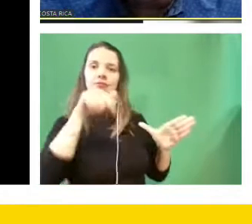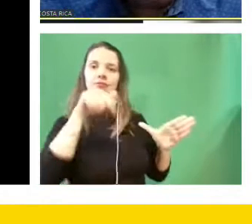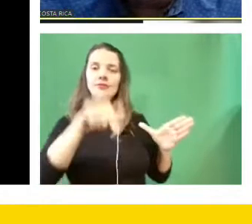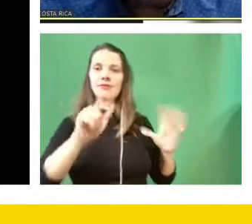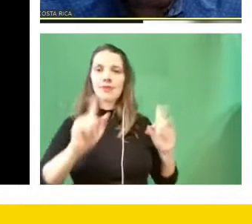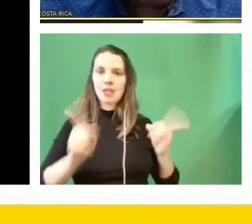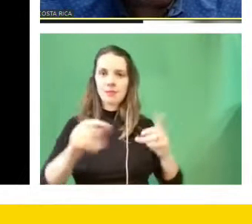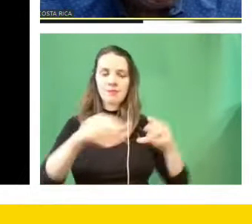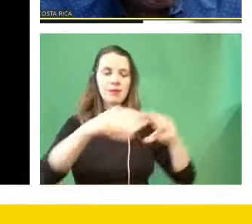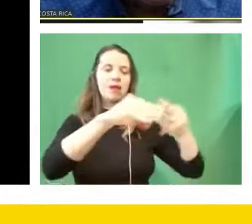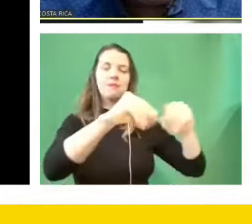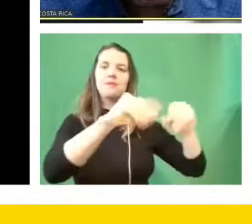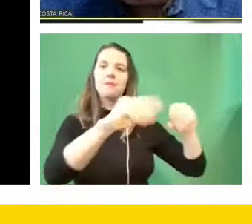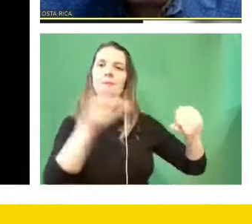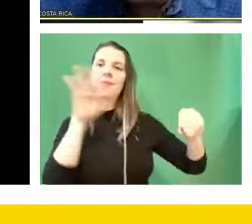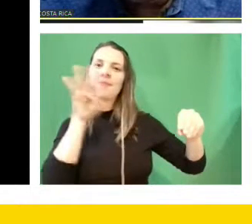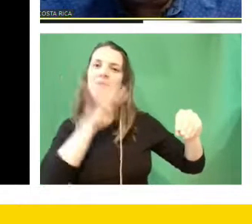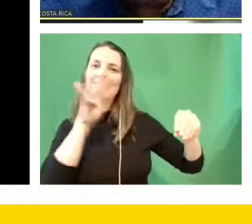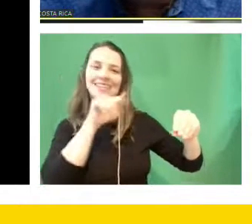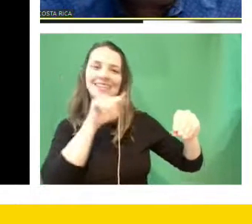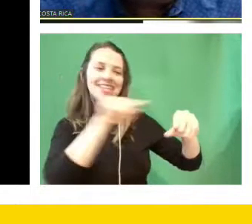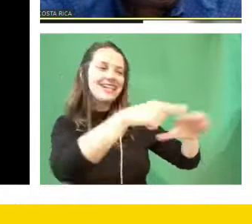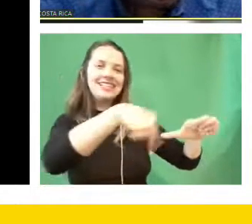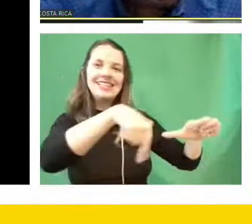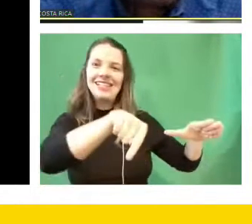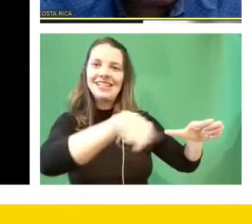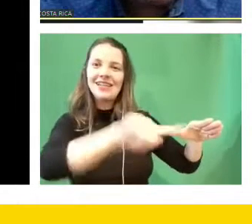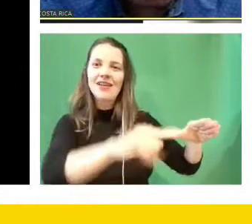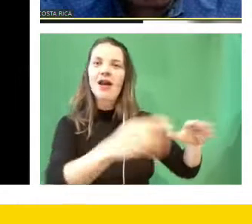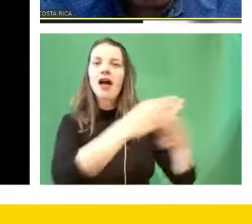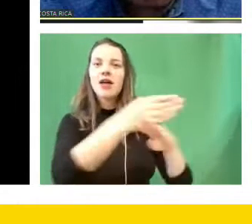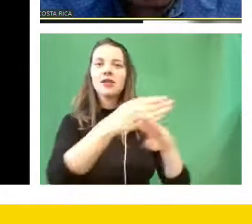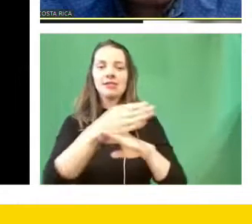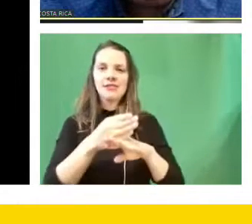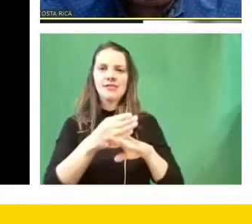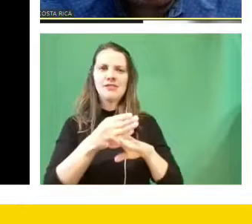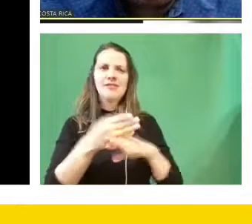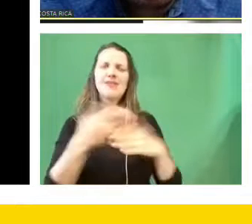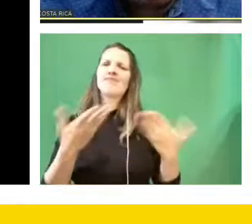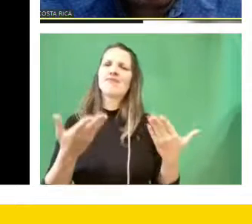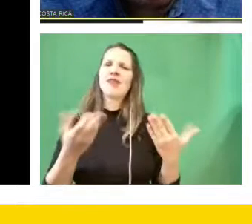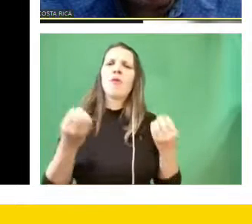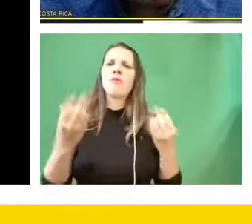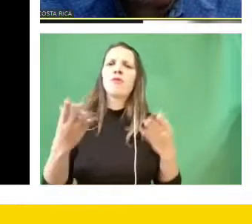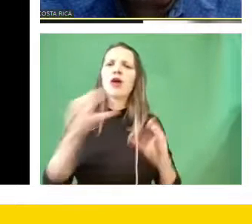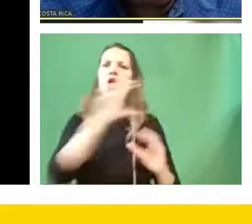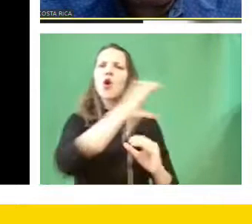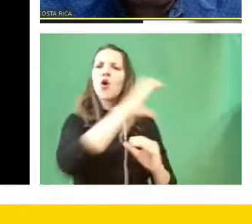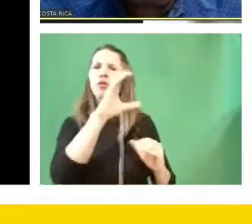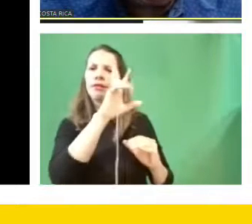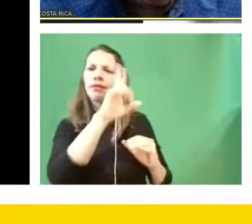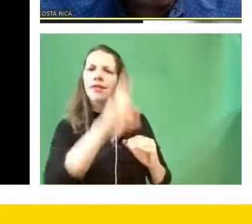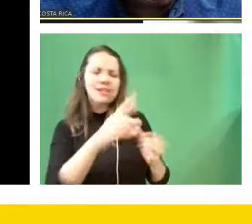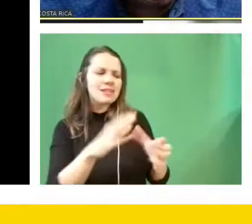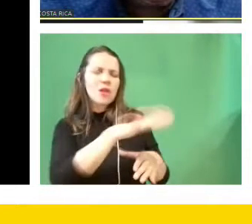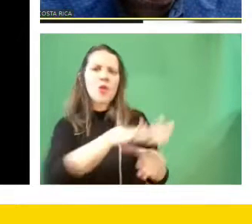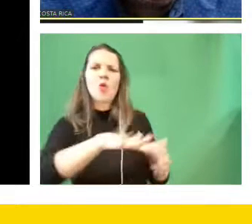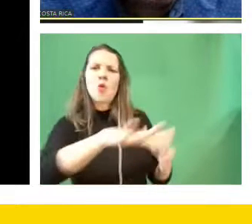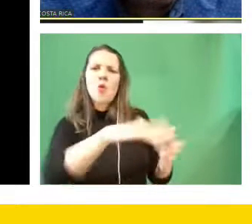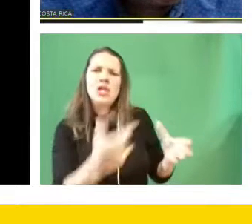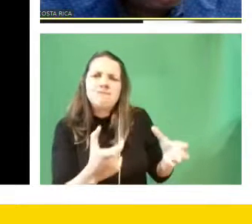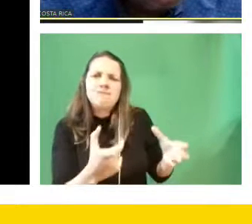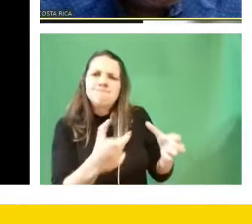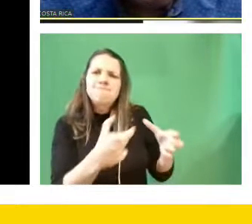tema que les traemos hoy aquí. ¿Por qué? Porque Costa Rica es un país pequeñito, es un país que tiene 51.100